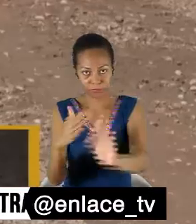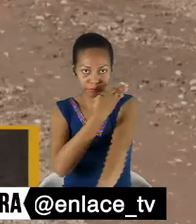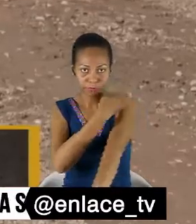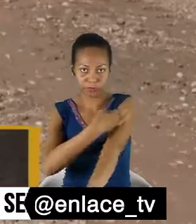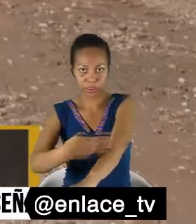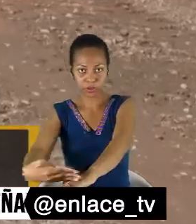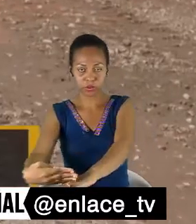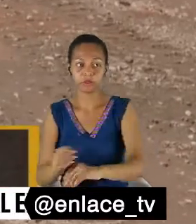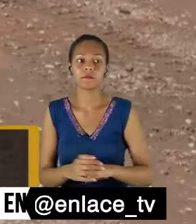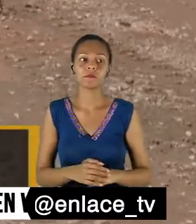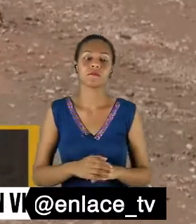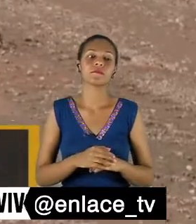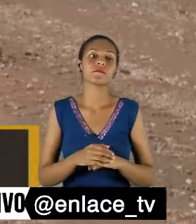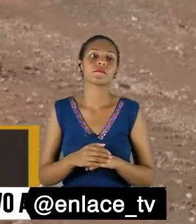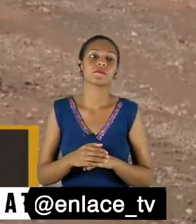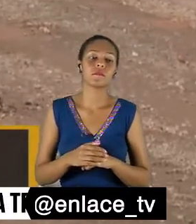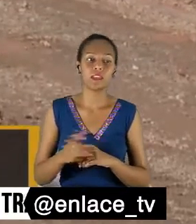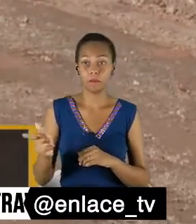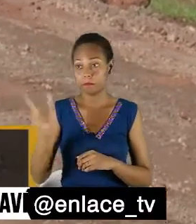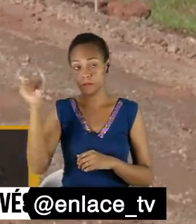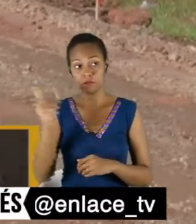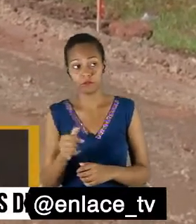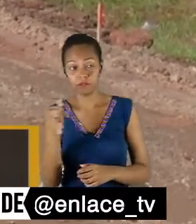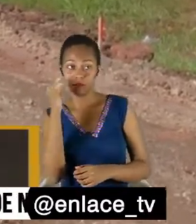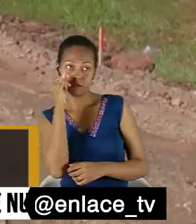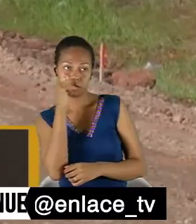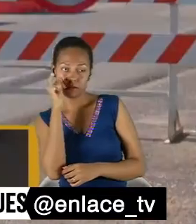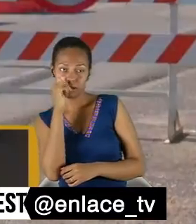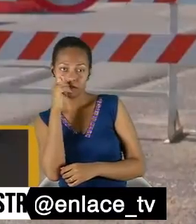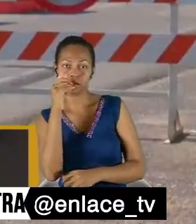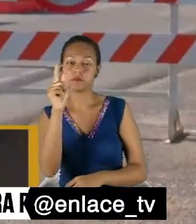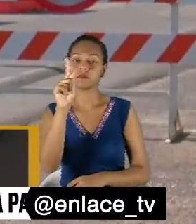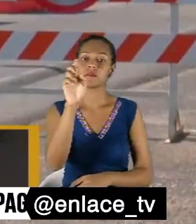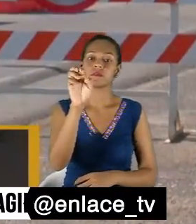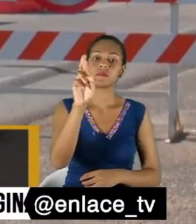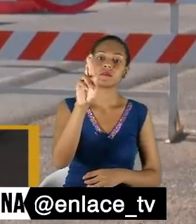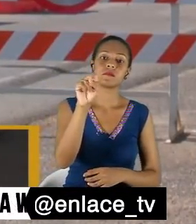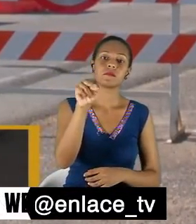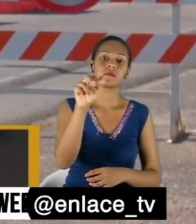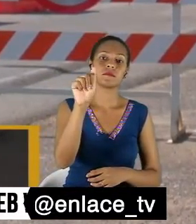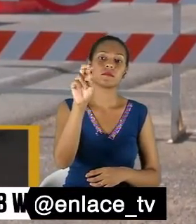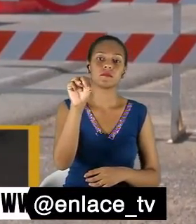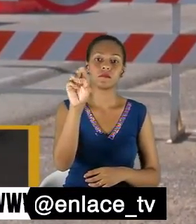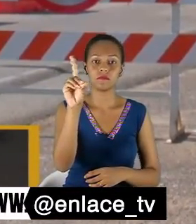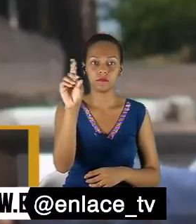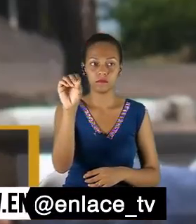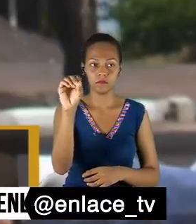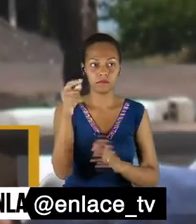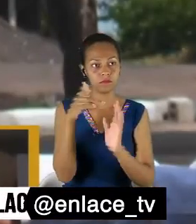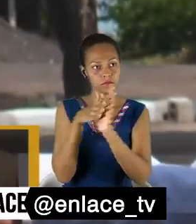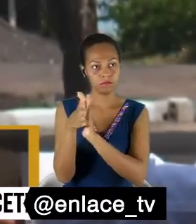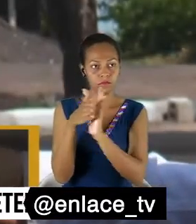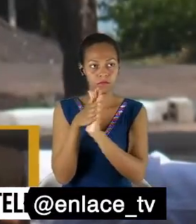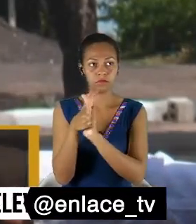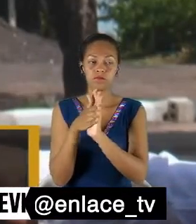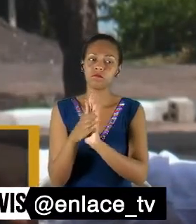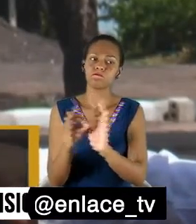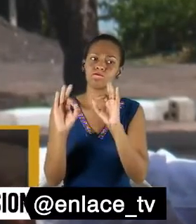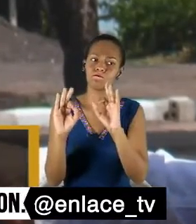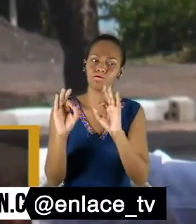director de autopavimentación, ingeniero Fernando Andrade, en diálogo con Enlace Noticias, ha explicado la importancia de esta obra. Se van a hacer un